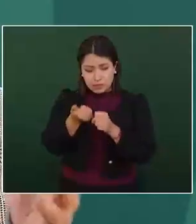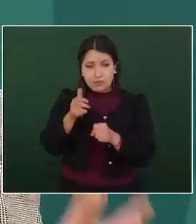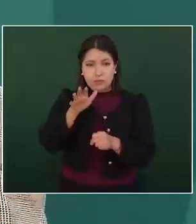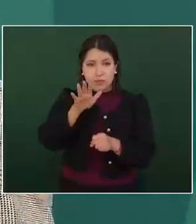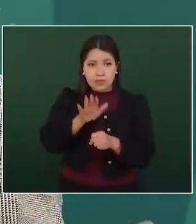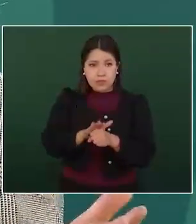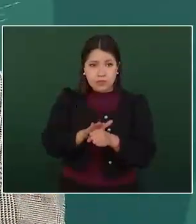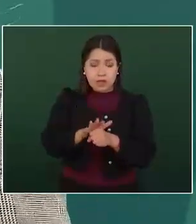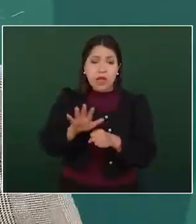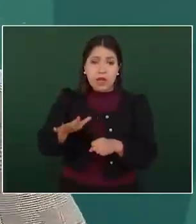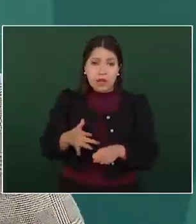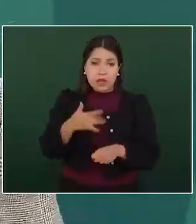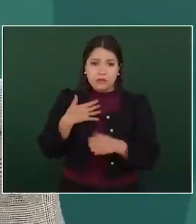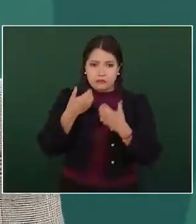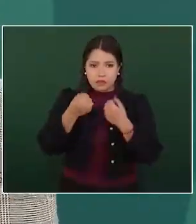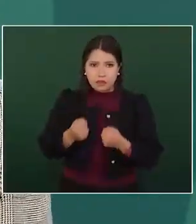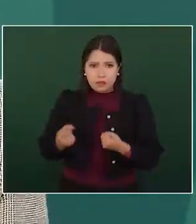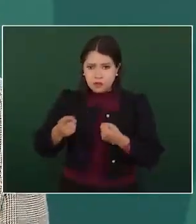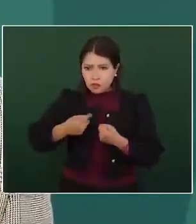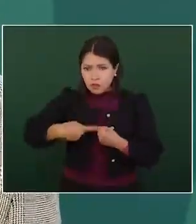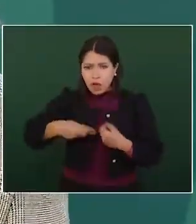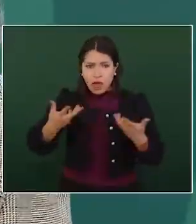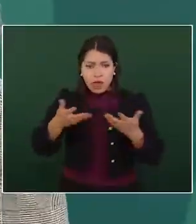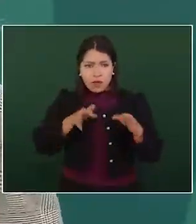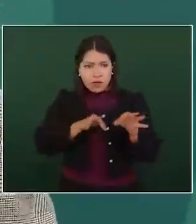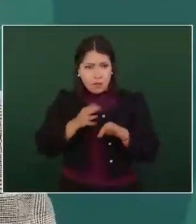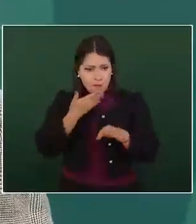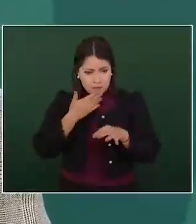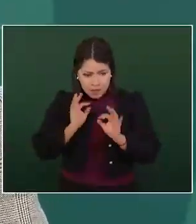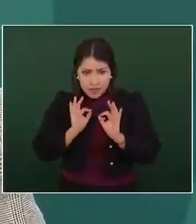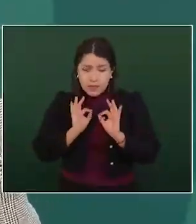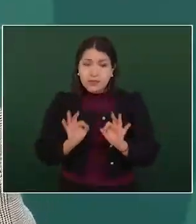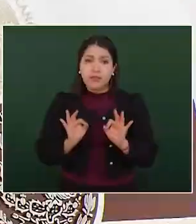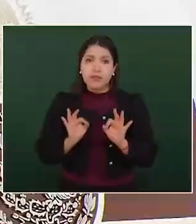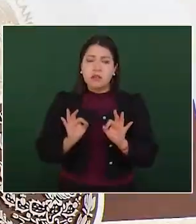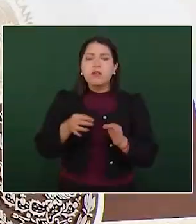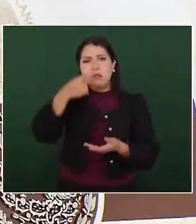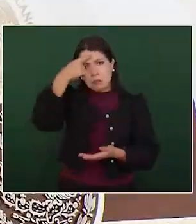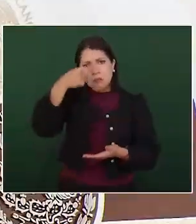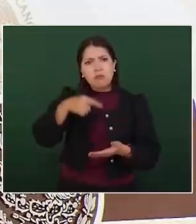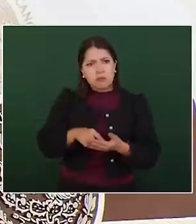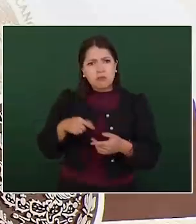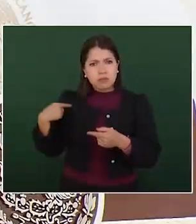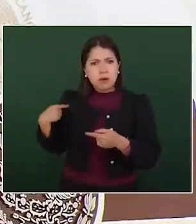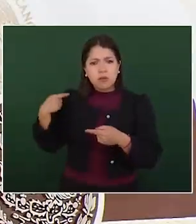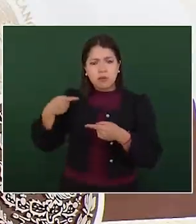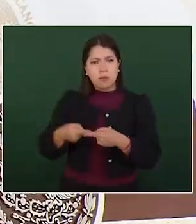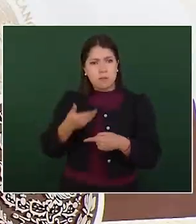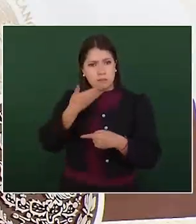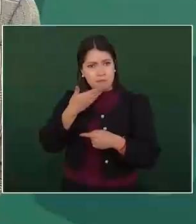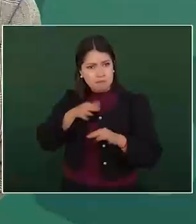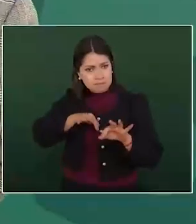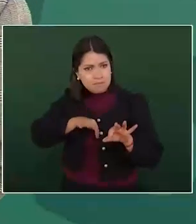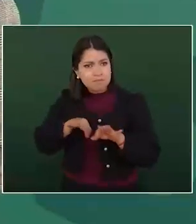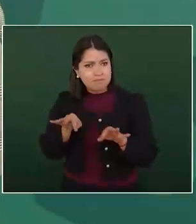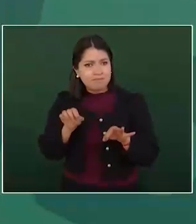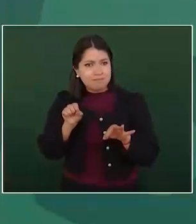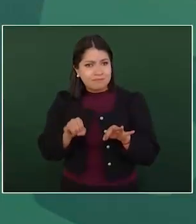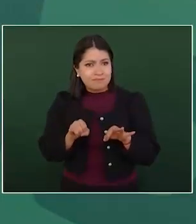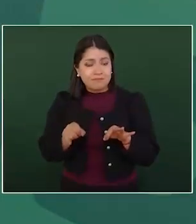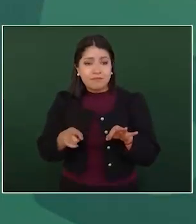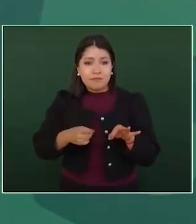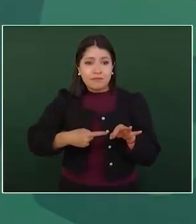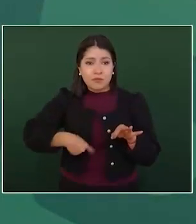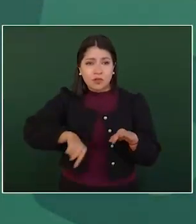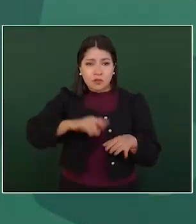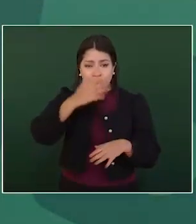la certeza de que íbamos a hacer un muy excelente trabajo, y así creo que lo hemos hecho. Y fuimos